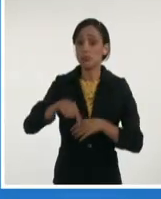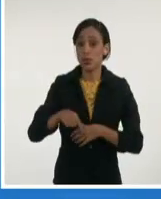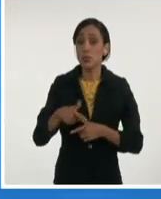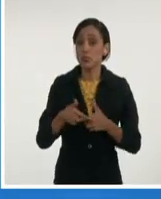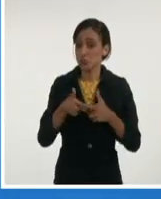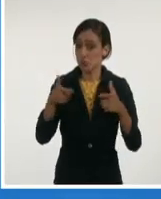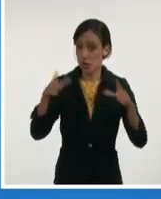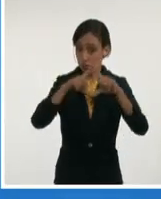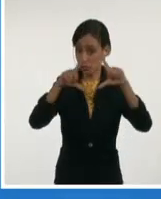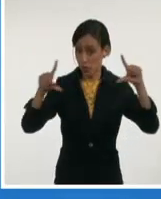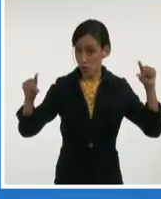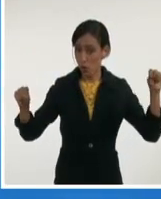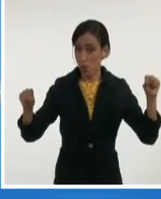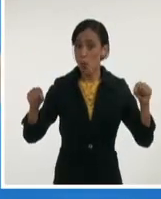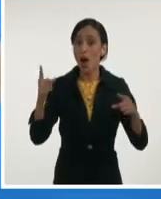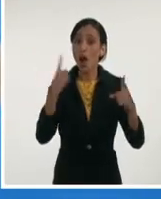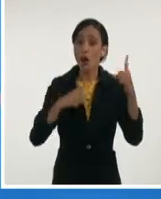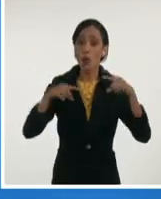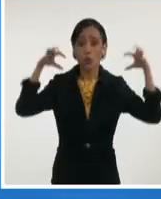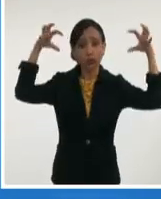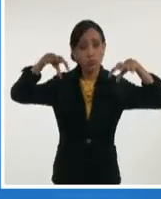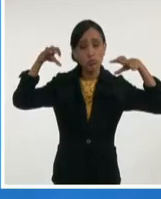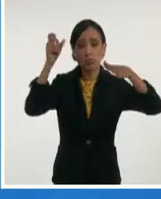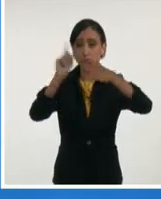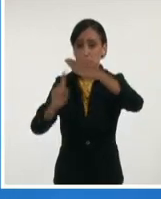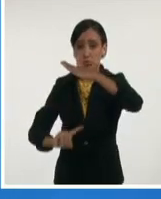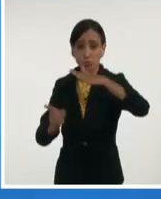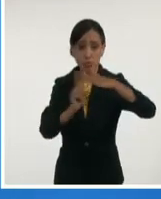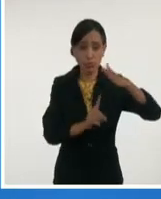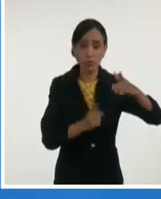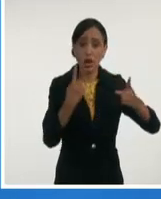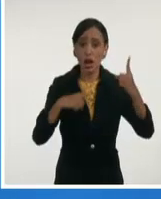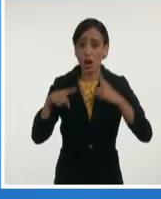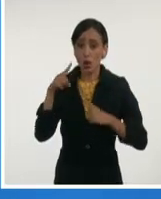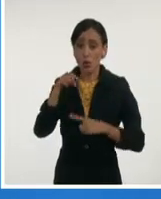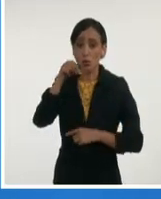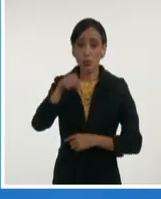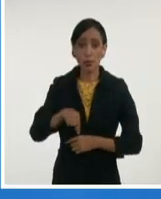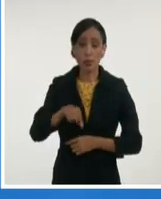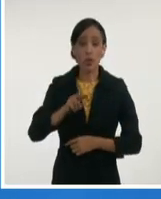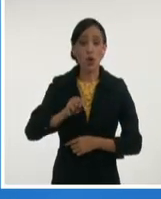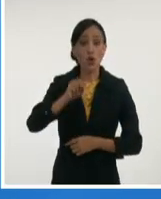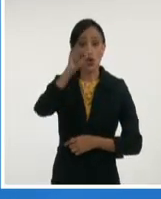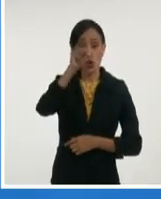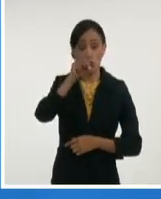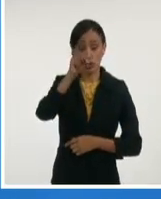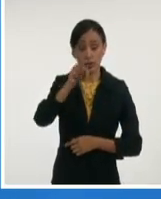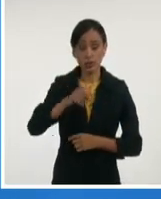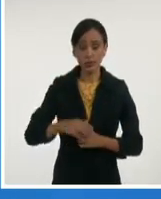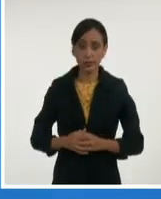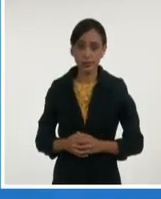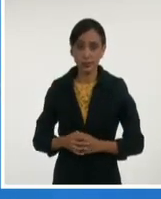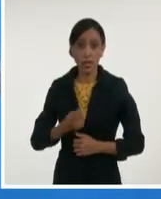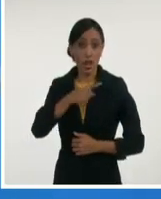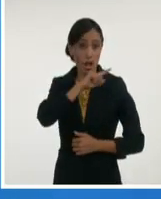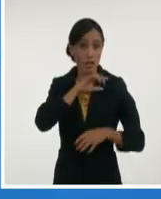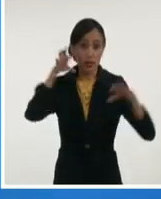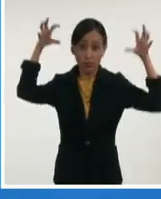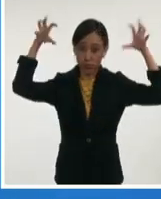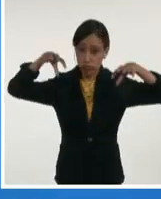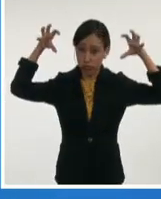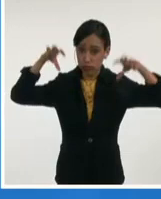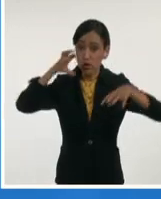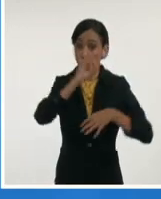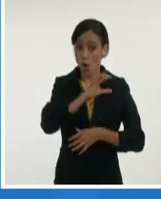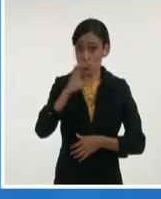y tormentas eléctricas principalmente en localidades del interior y hacia la costa norte aunque ayer llovió fuerte aquí en el